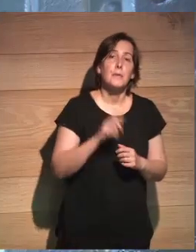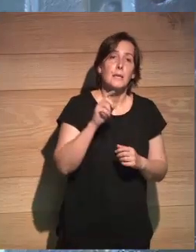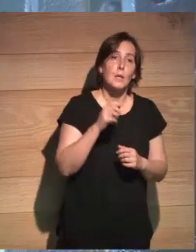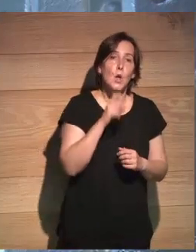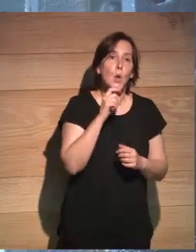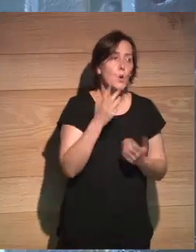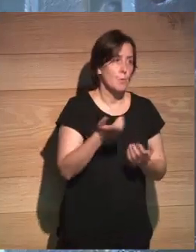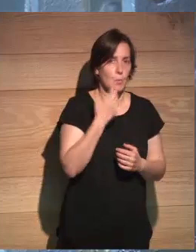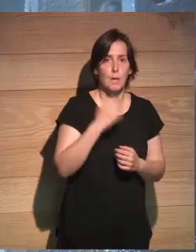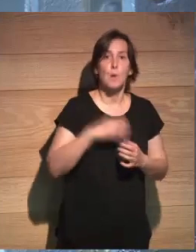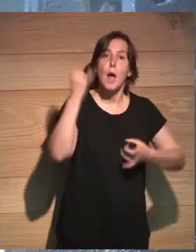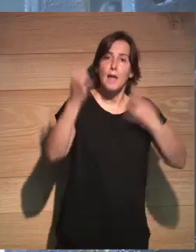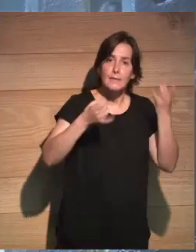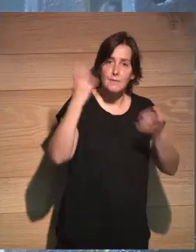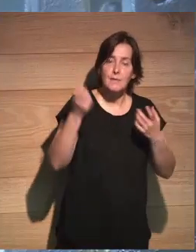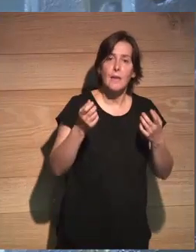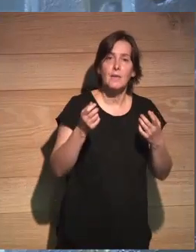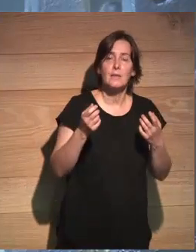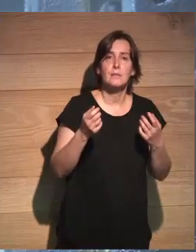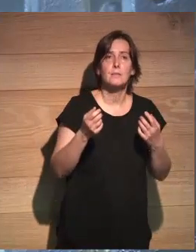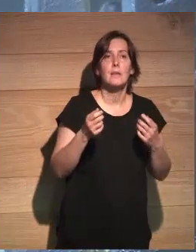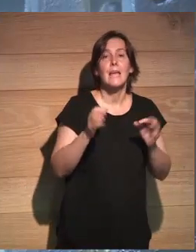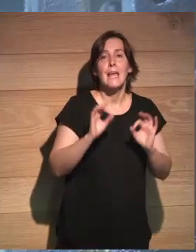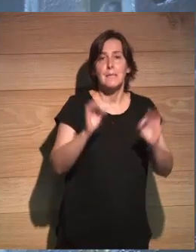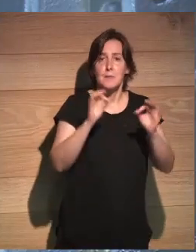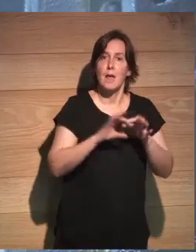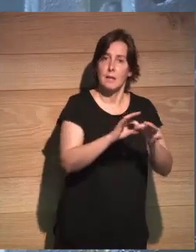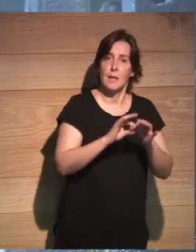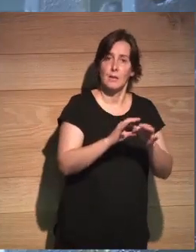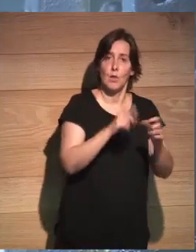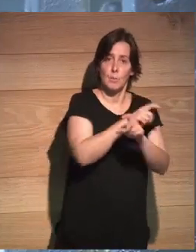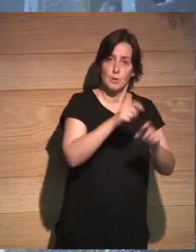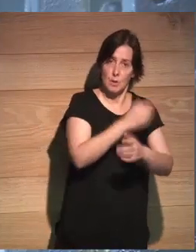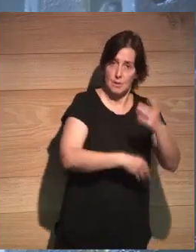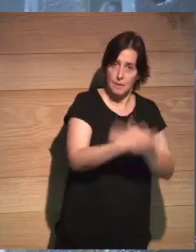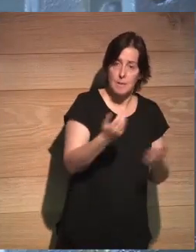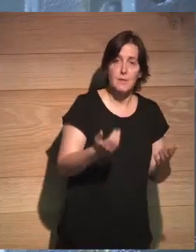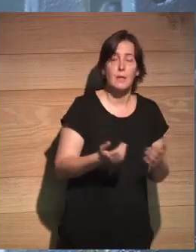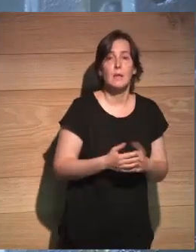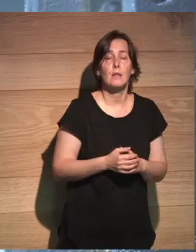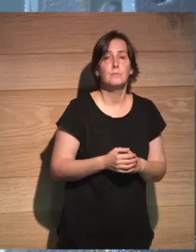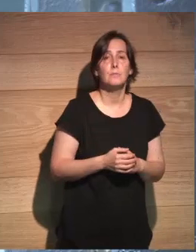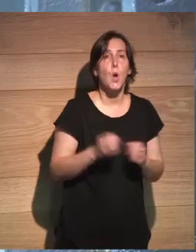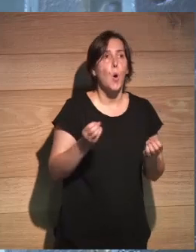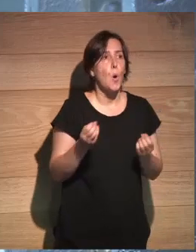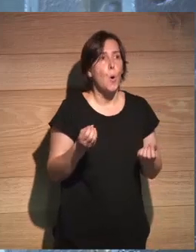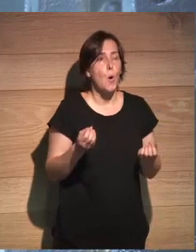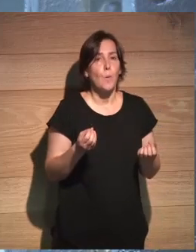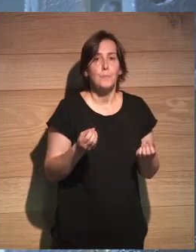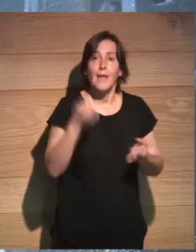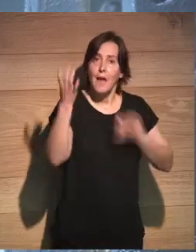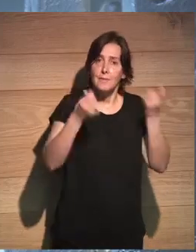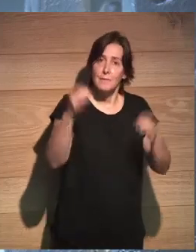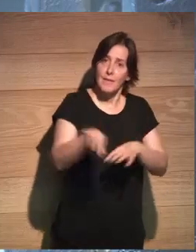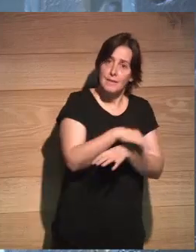hacia ellos. Por ejemplo, hay actividades que se diseñan para personas con discapacidad, que se diseñan para haciendo